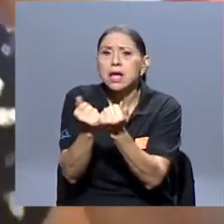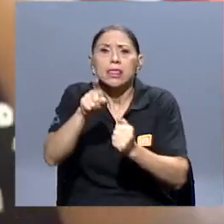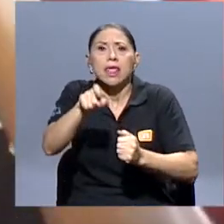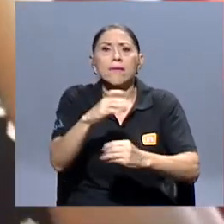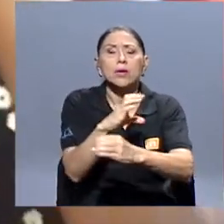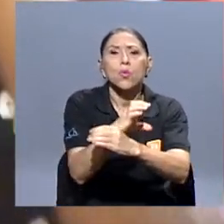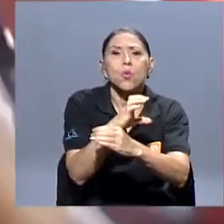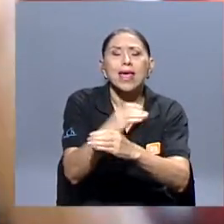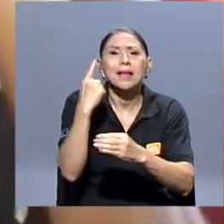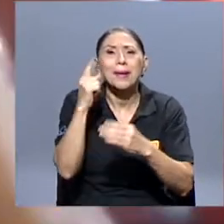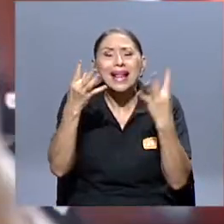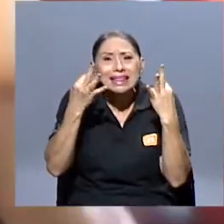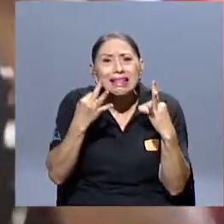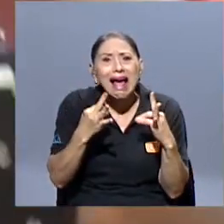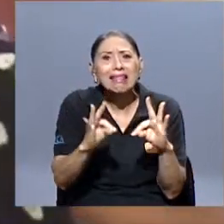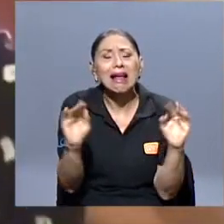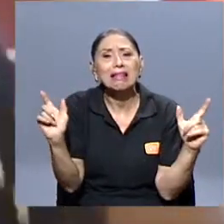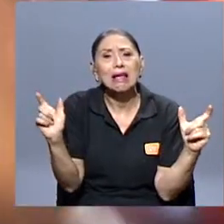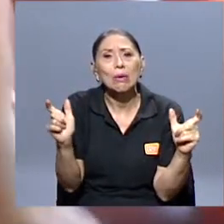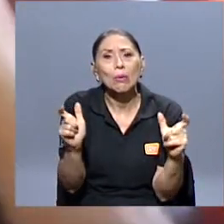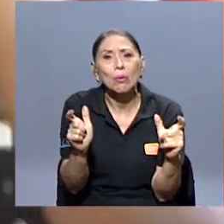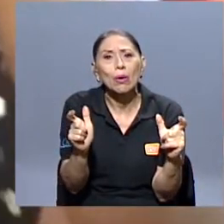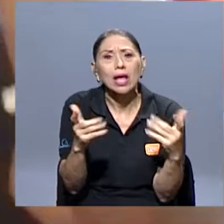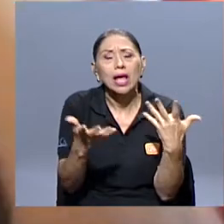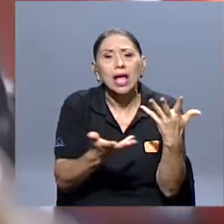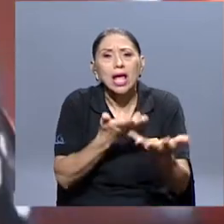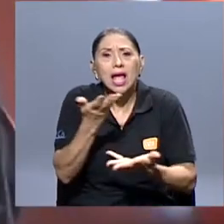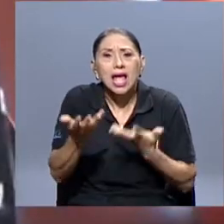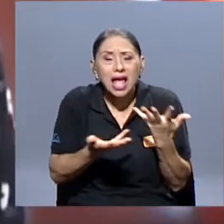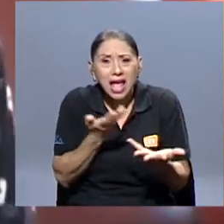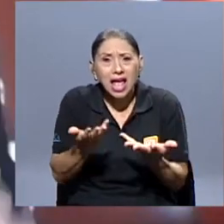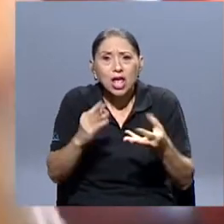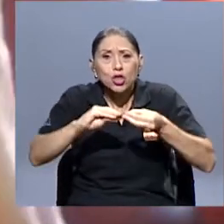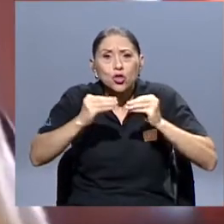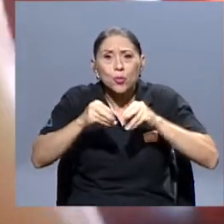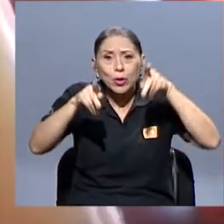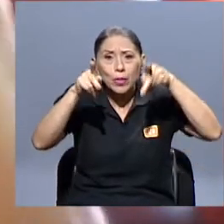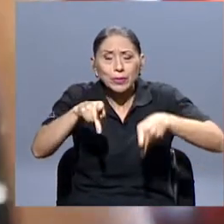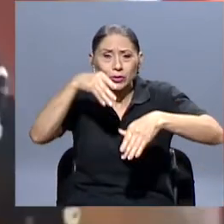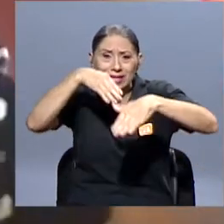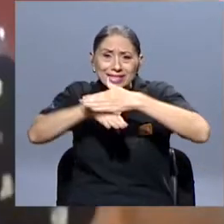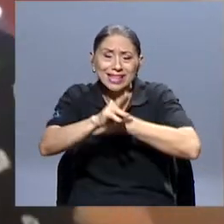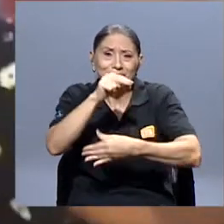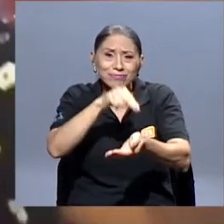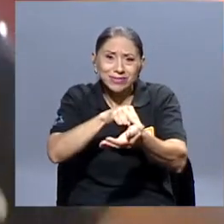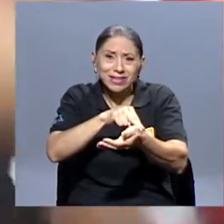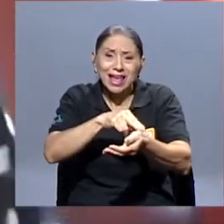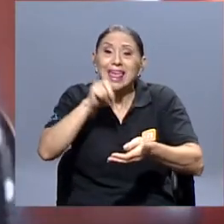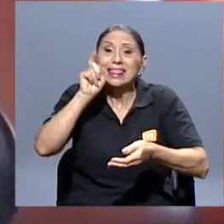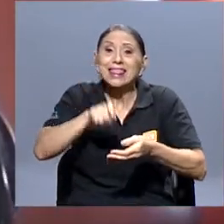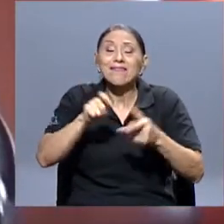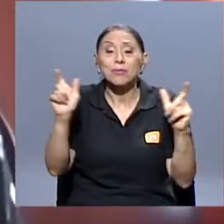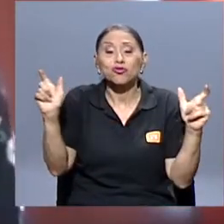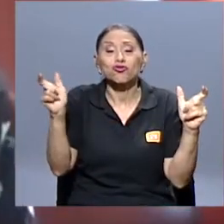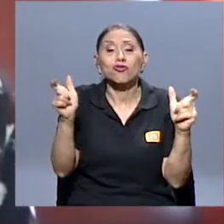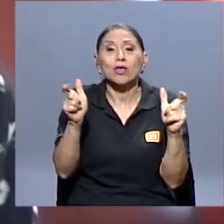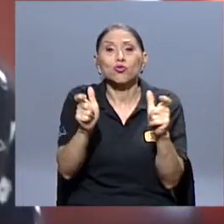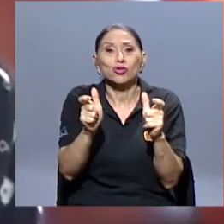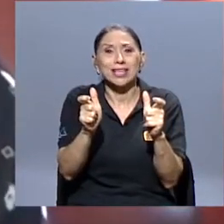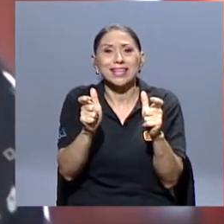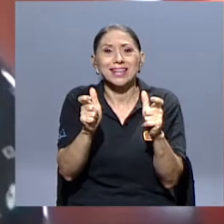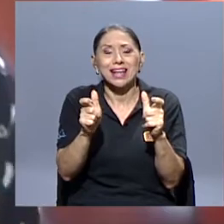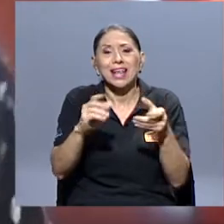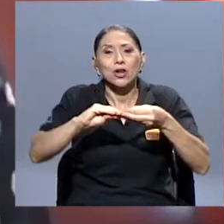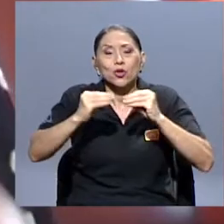tratar de aplanar, en este caso, no la curva, sino la curva de hospitalizaciones. Es decir, reducir la velocidad a la que está ocurriendo